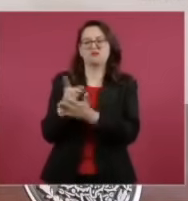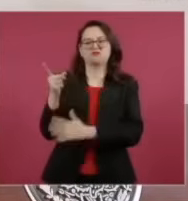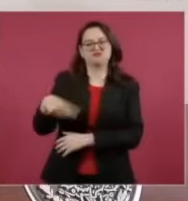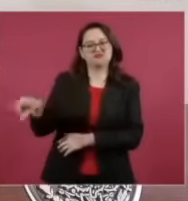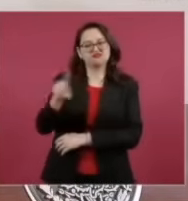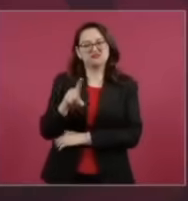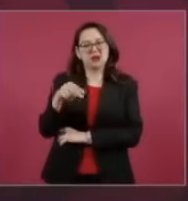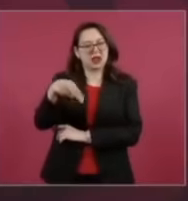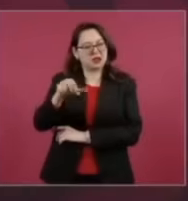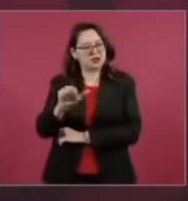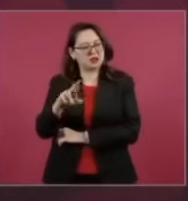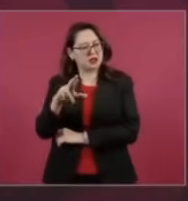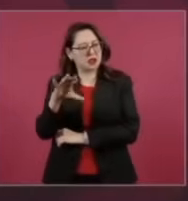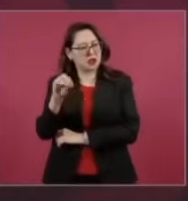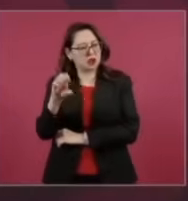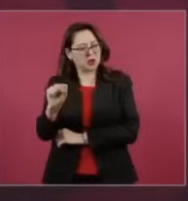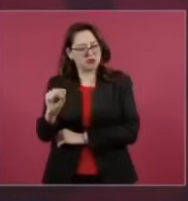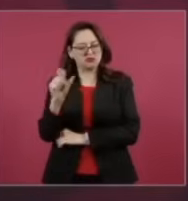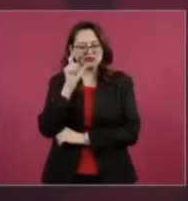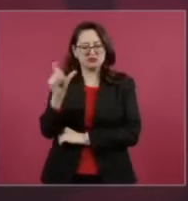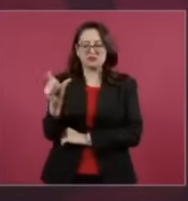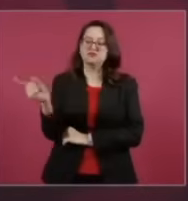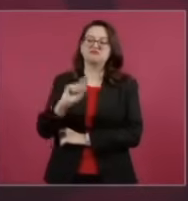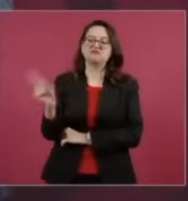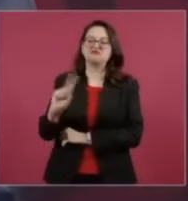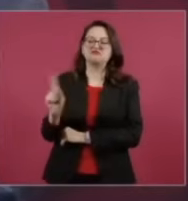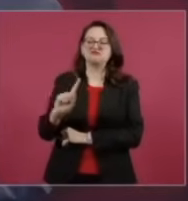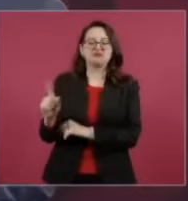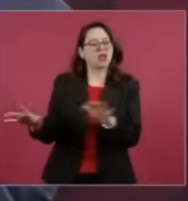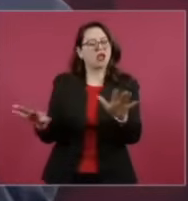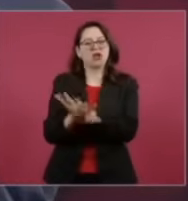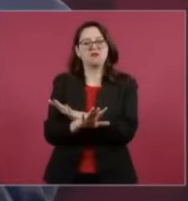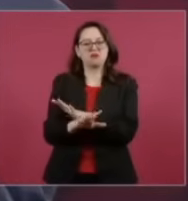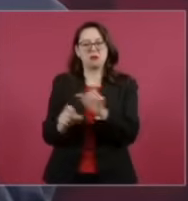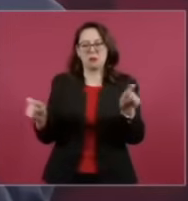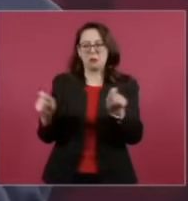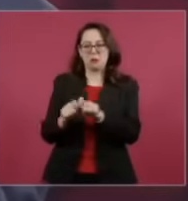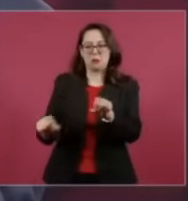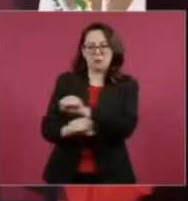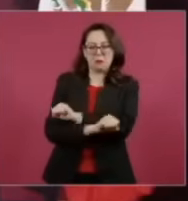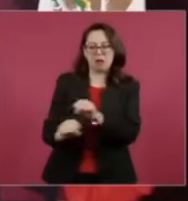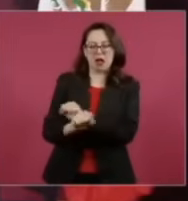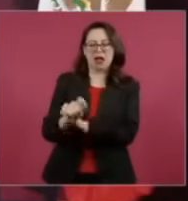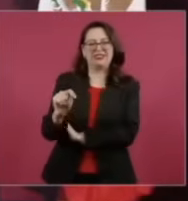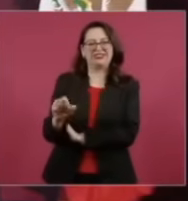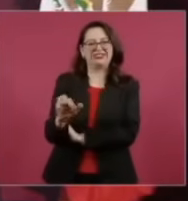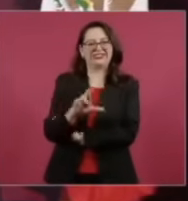mandaban comandos especiales a México